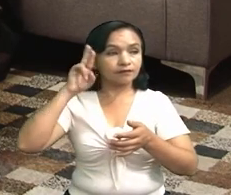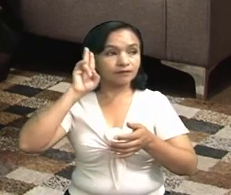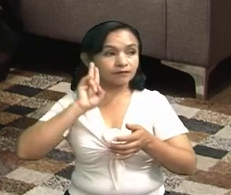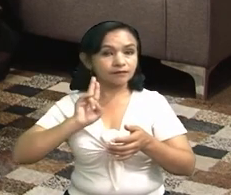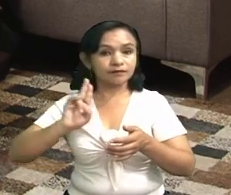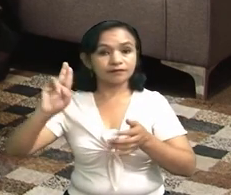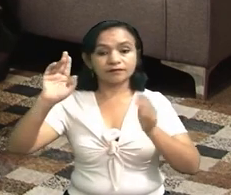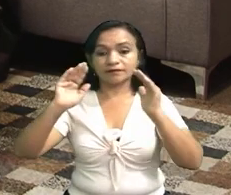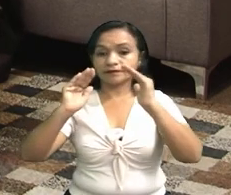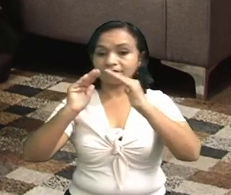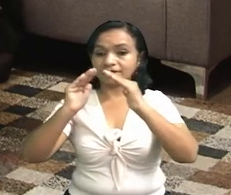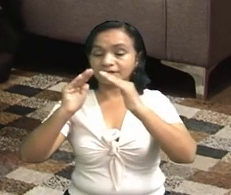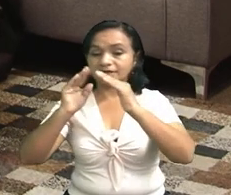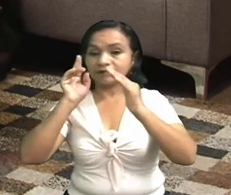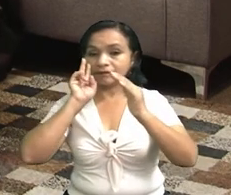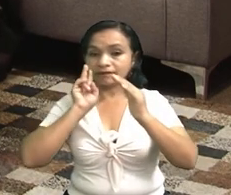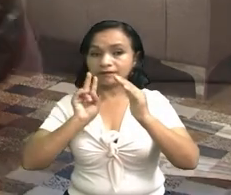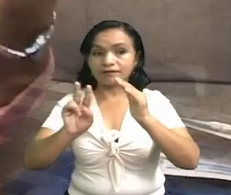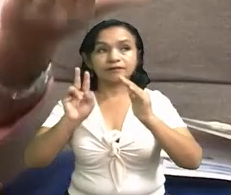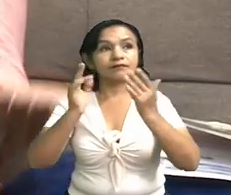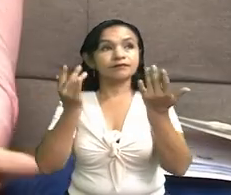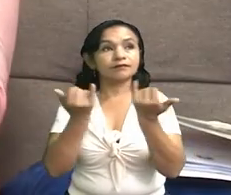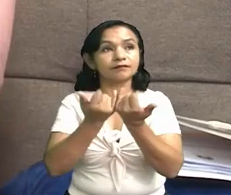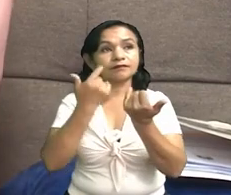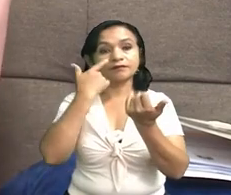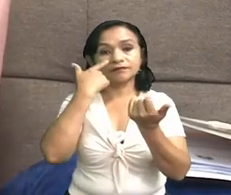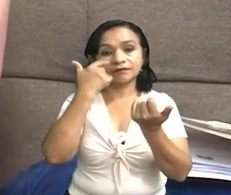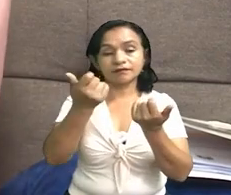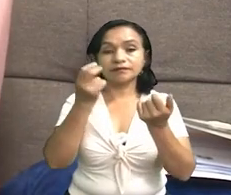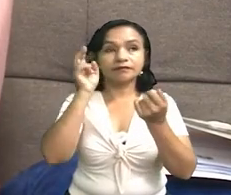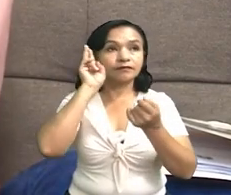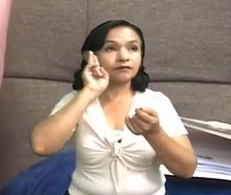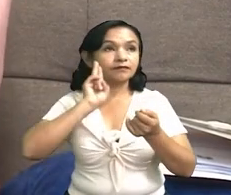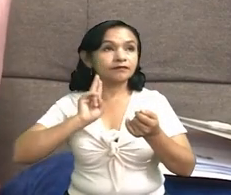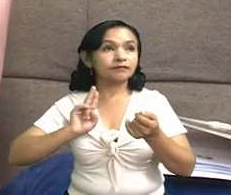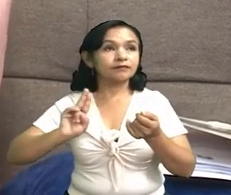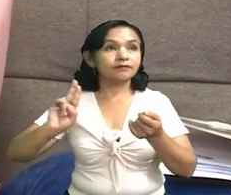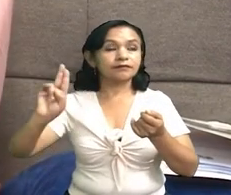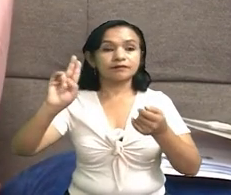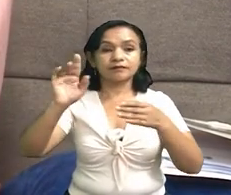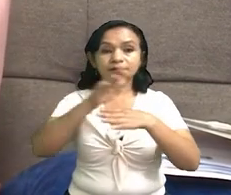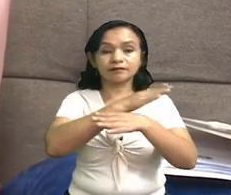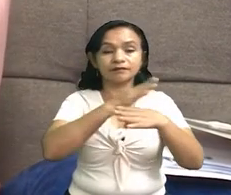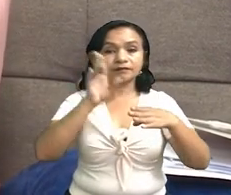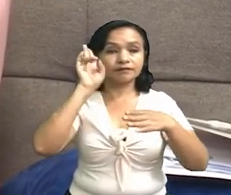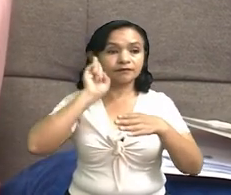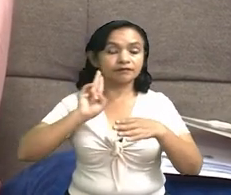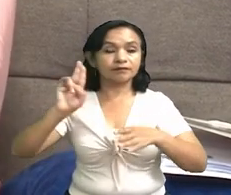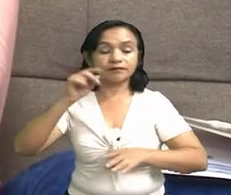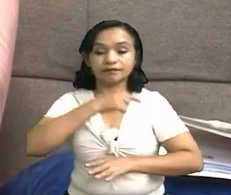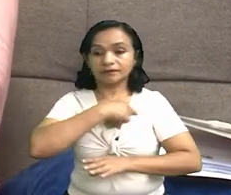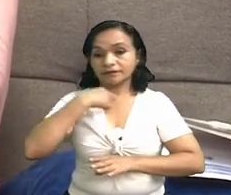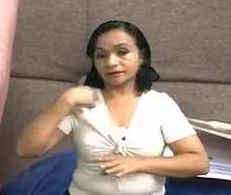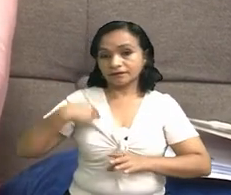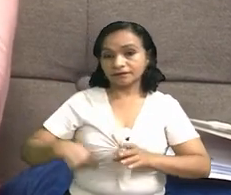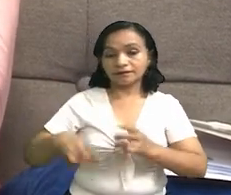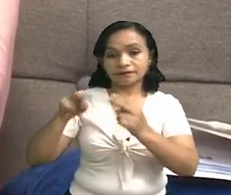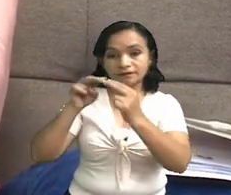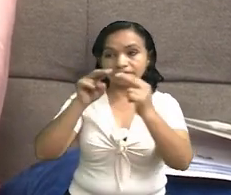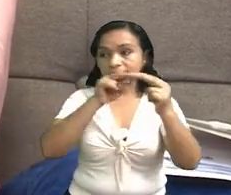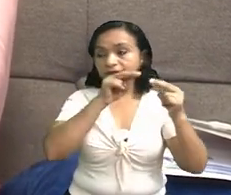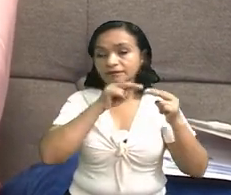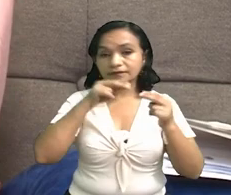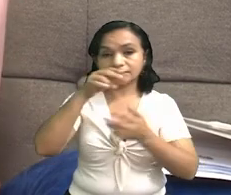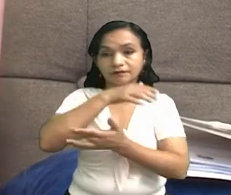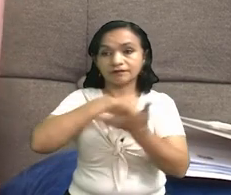Estuvimos en la Casa Matriz, estuvimos conociendo las universidades, intercambiando con universidades chinas, donde tienen